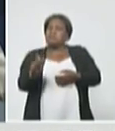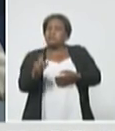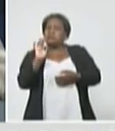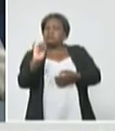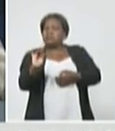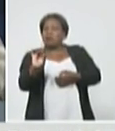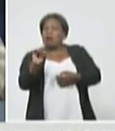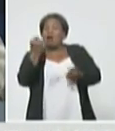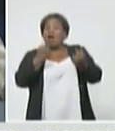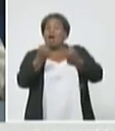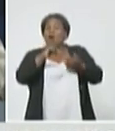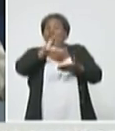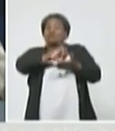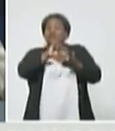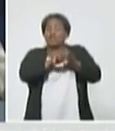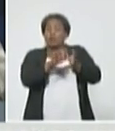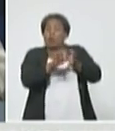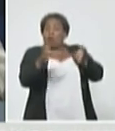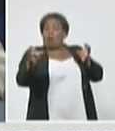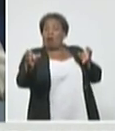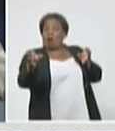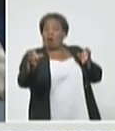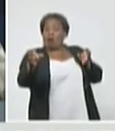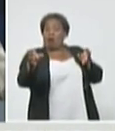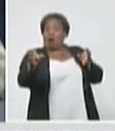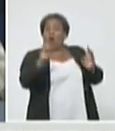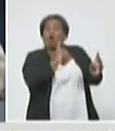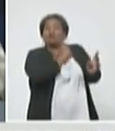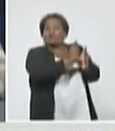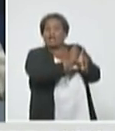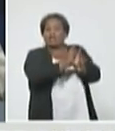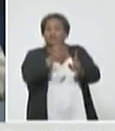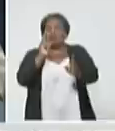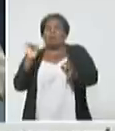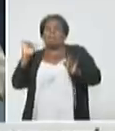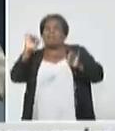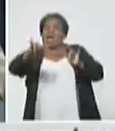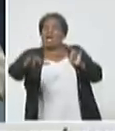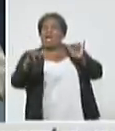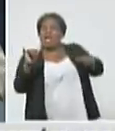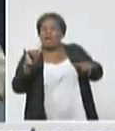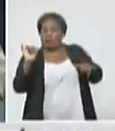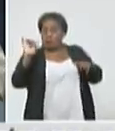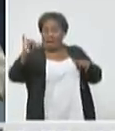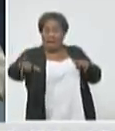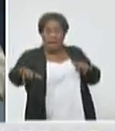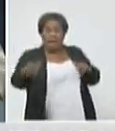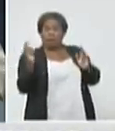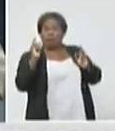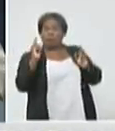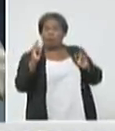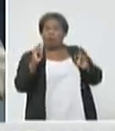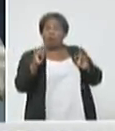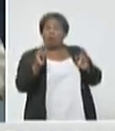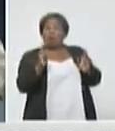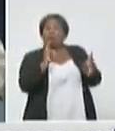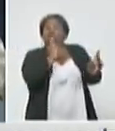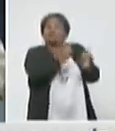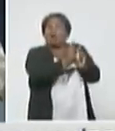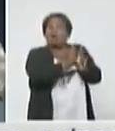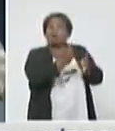de aislamiento para contactos, para viajeros, para contactos